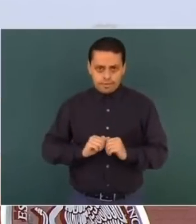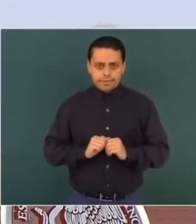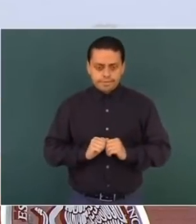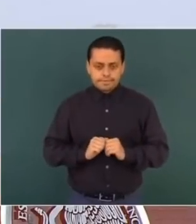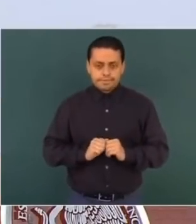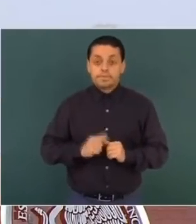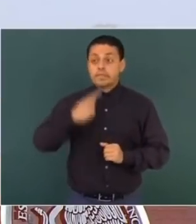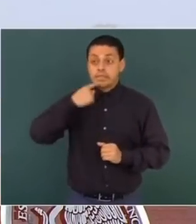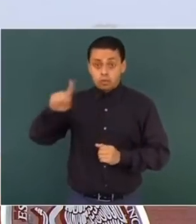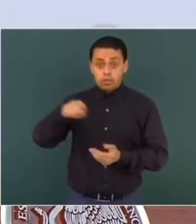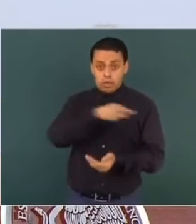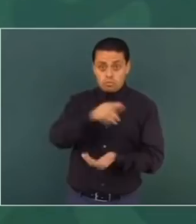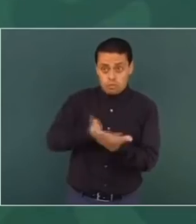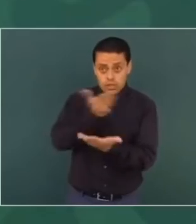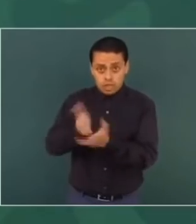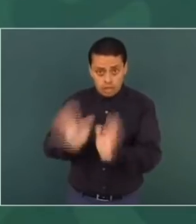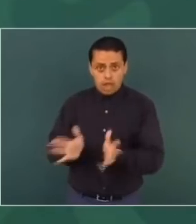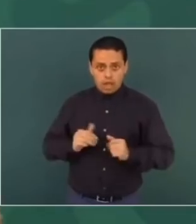esta denuncia,